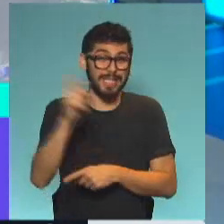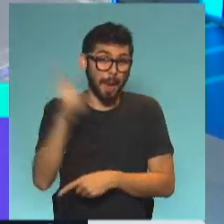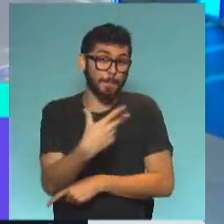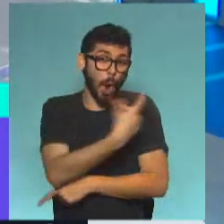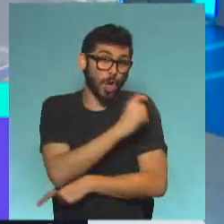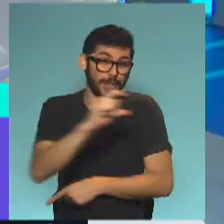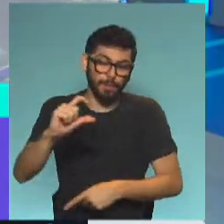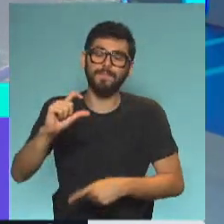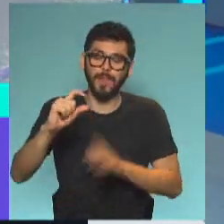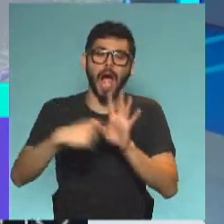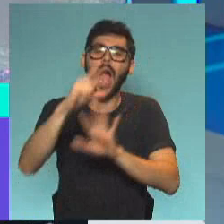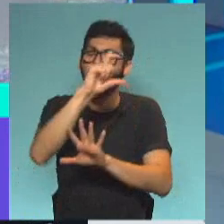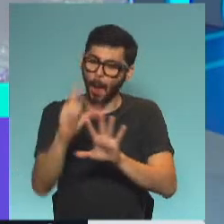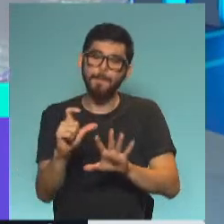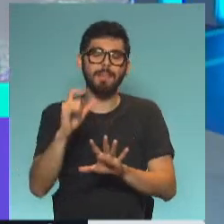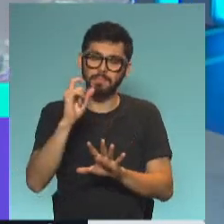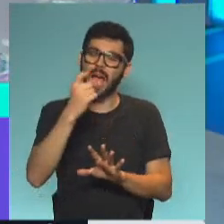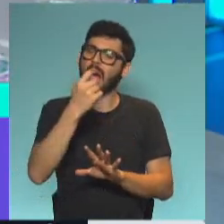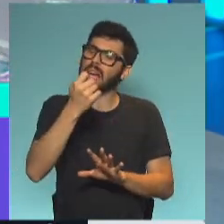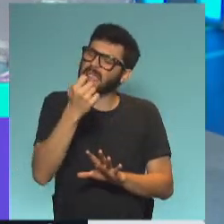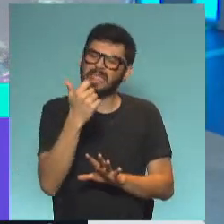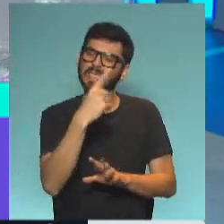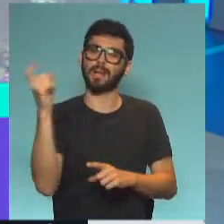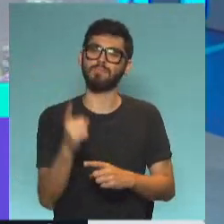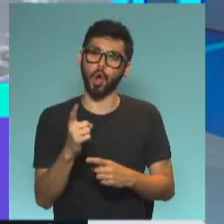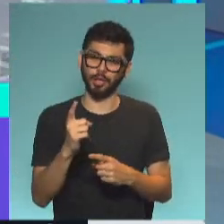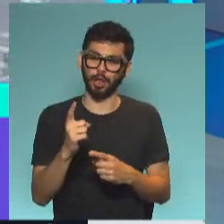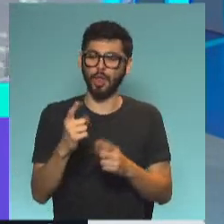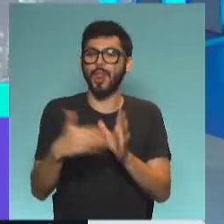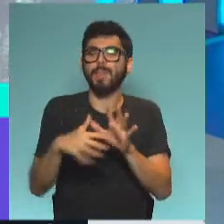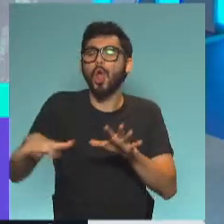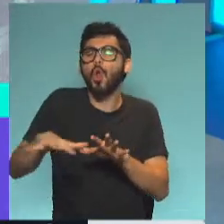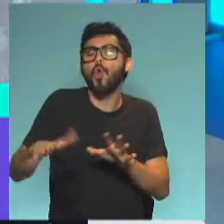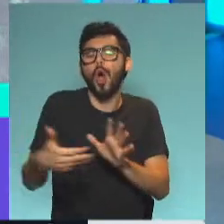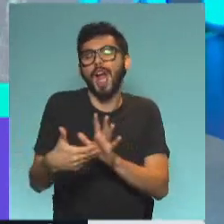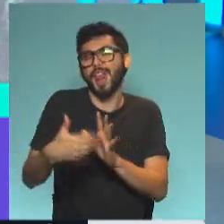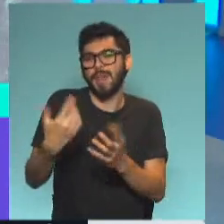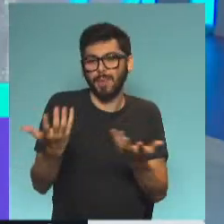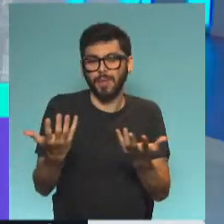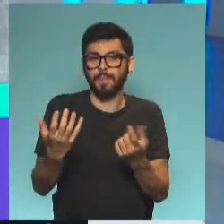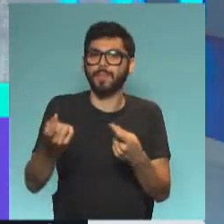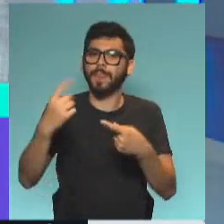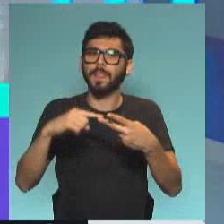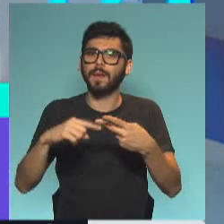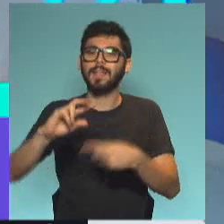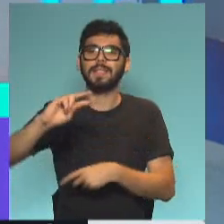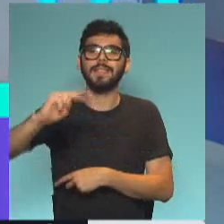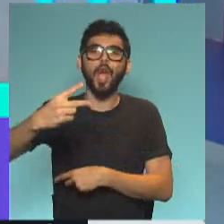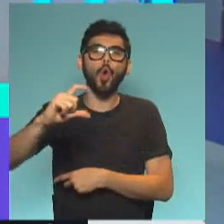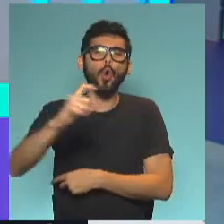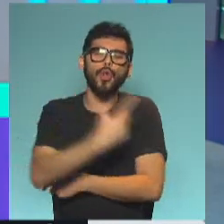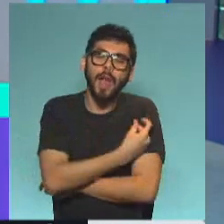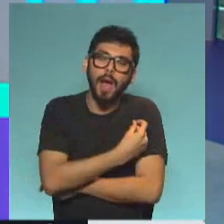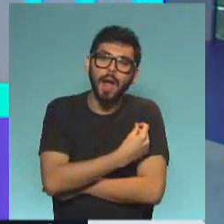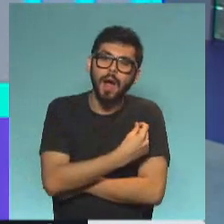en el área del ambas sin duda estamos llegando a eso en las distintas jurisdicciones que va variando de acuerdo al lugar del país y en cuanto a la segunda dosis la segunda